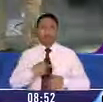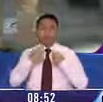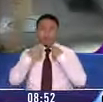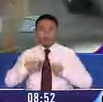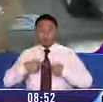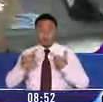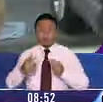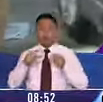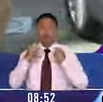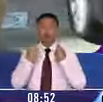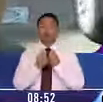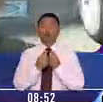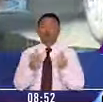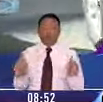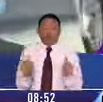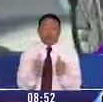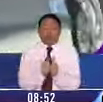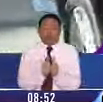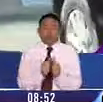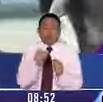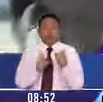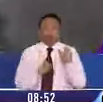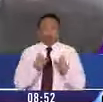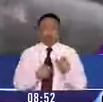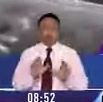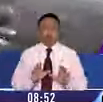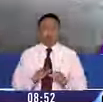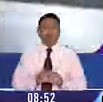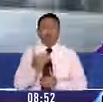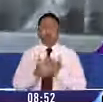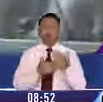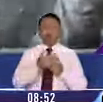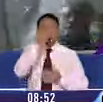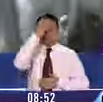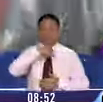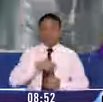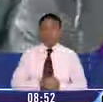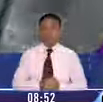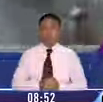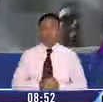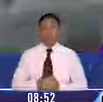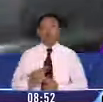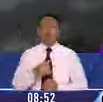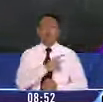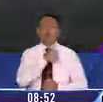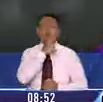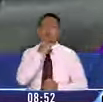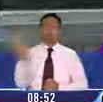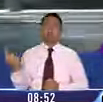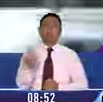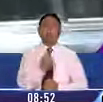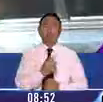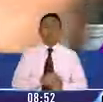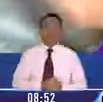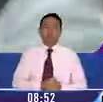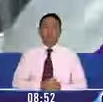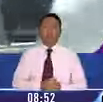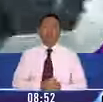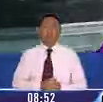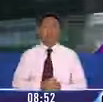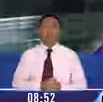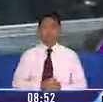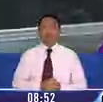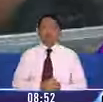convocado ya a su grupo más cercano para conocer las decisiones. Vamos a ver quiénes llegan a esta hora de la mañana